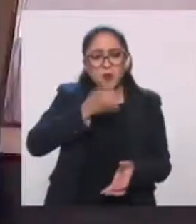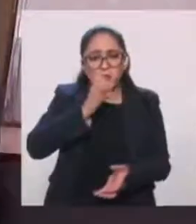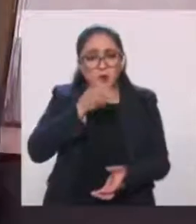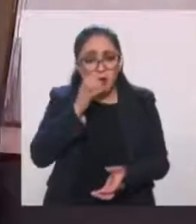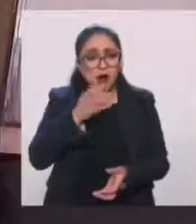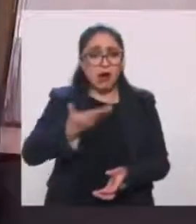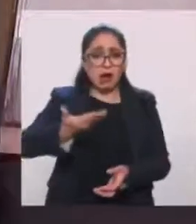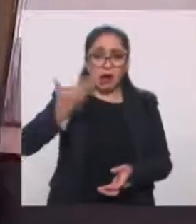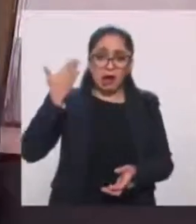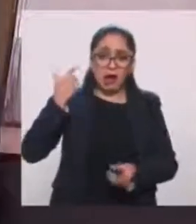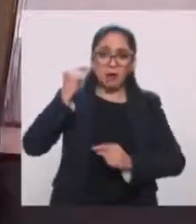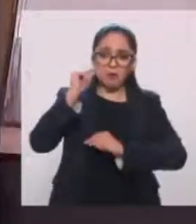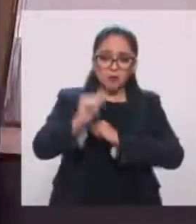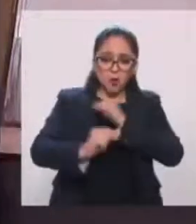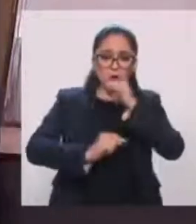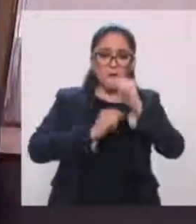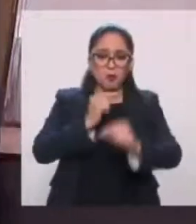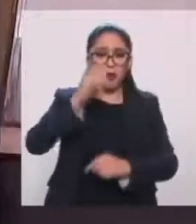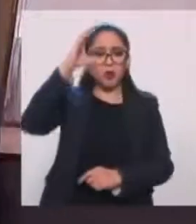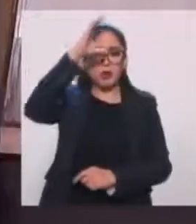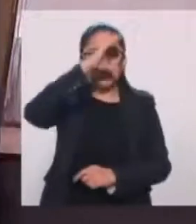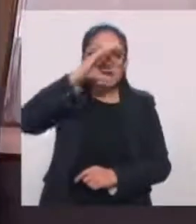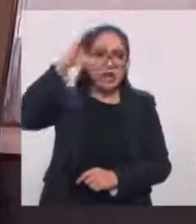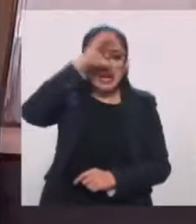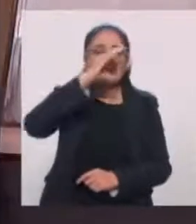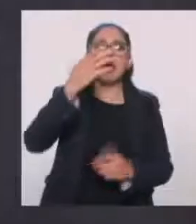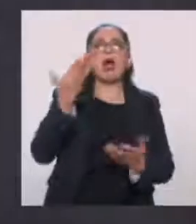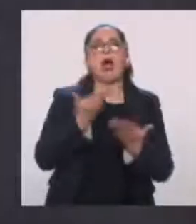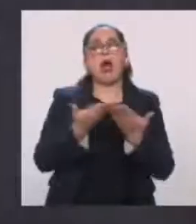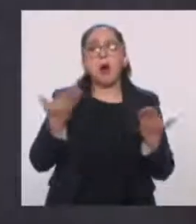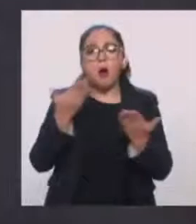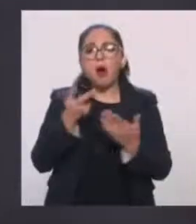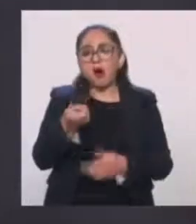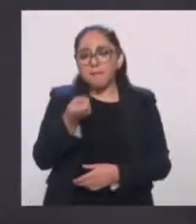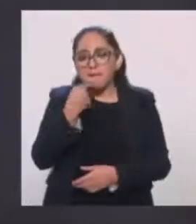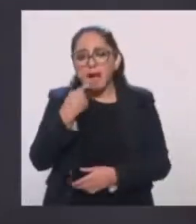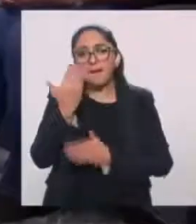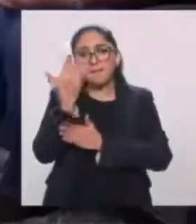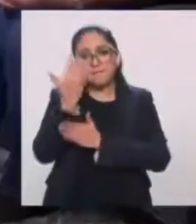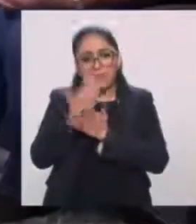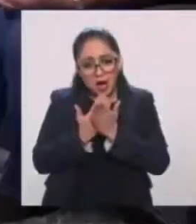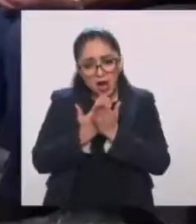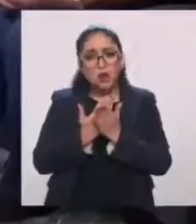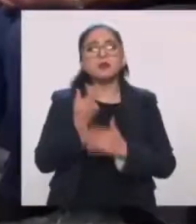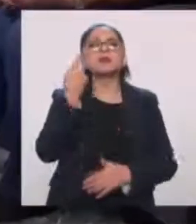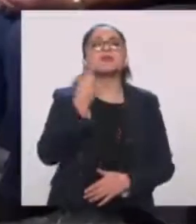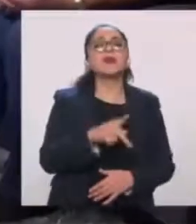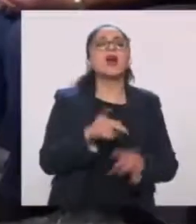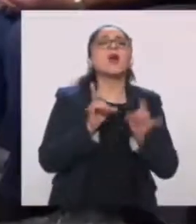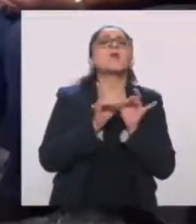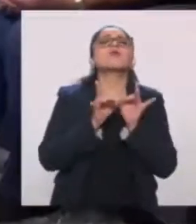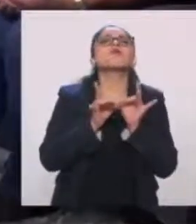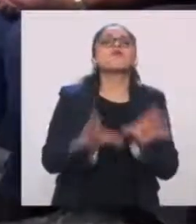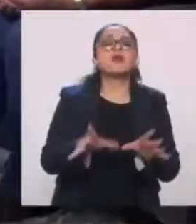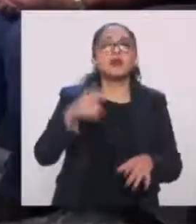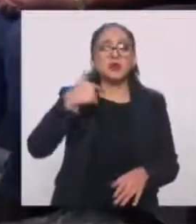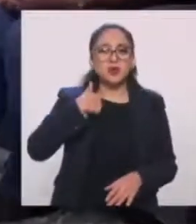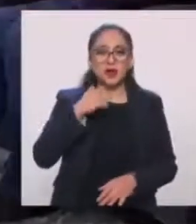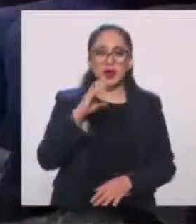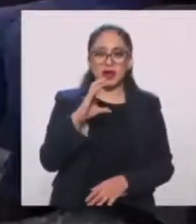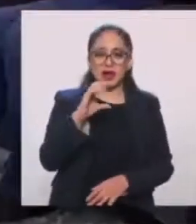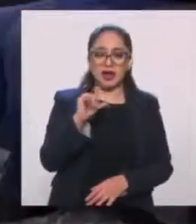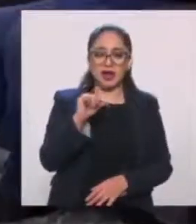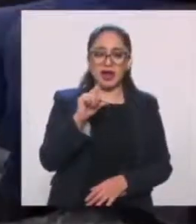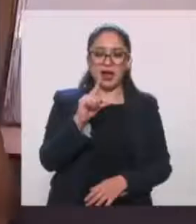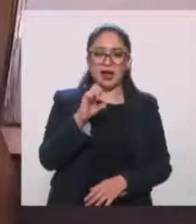avanzado en la ciencia, de que ya ahora ya se minimizó, ya son menos efectos. Claro, quedaron efectos que yo tomé mucho tiempo Caletra,